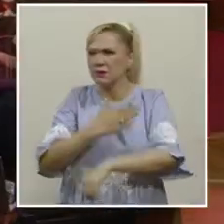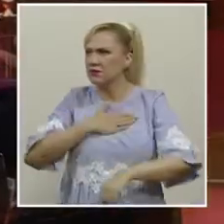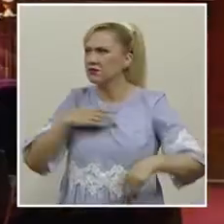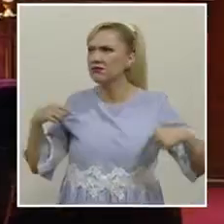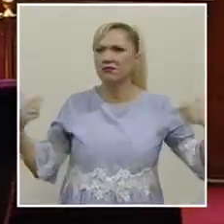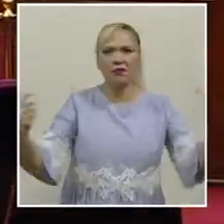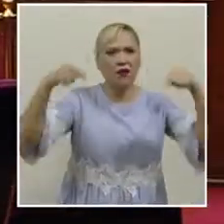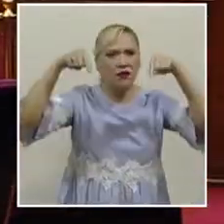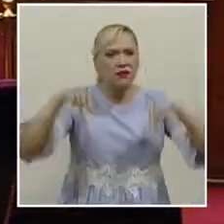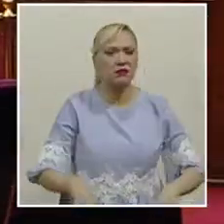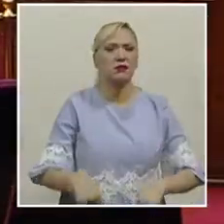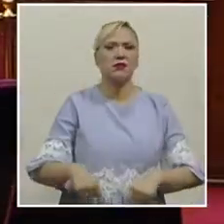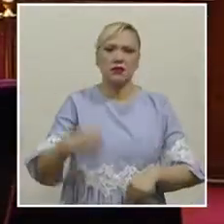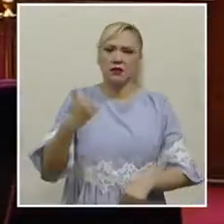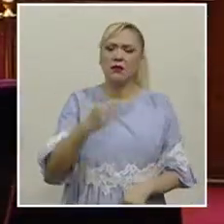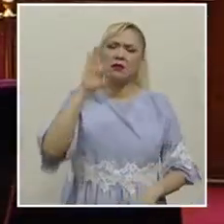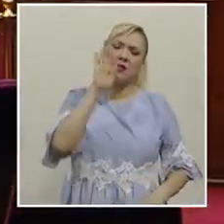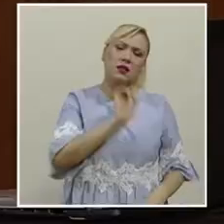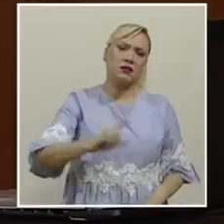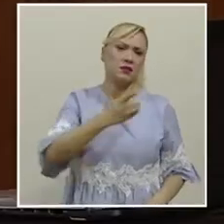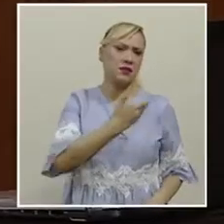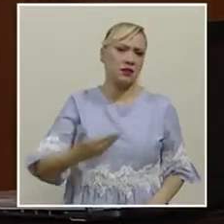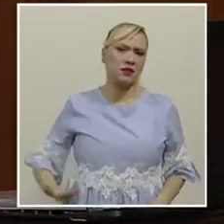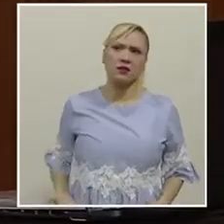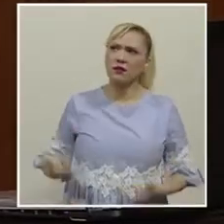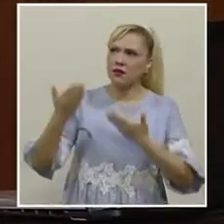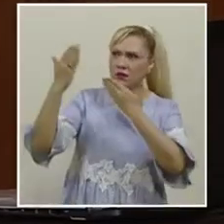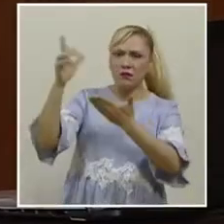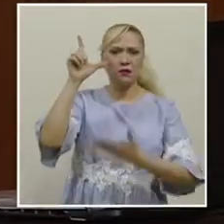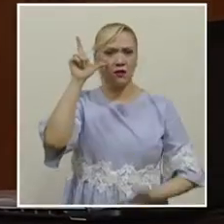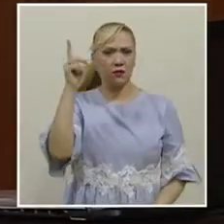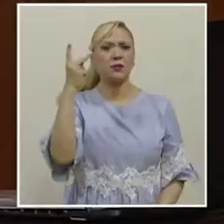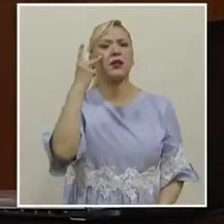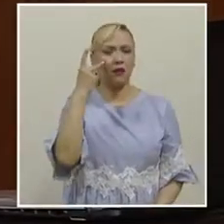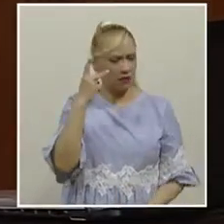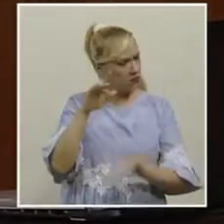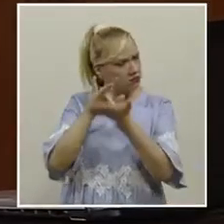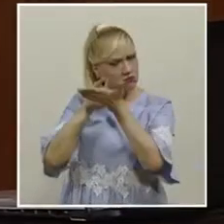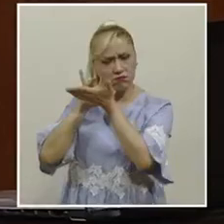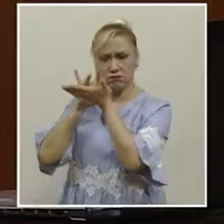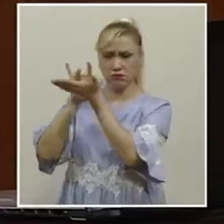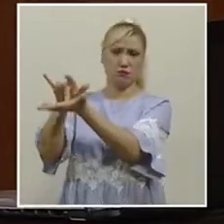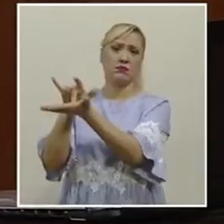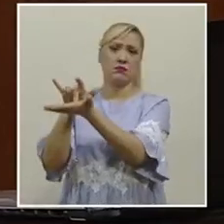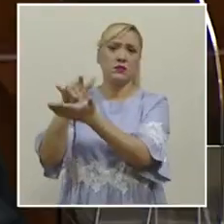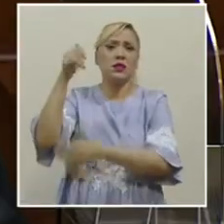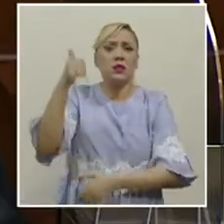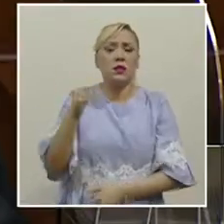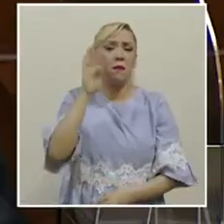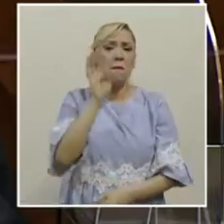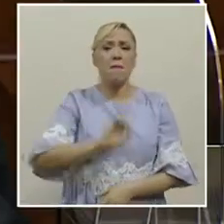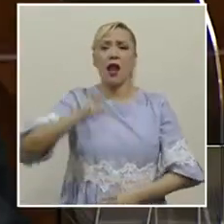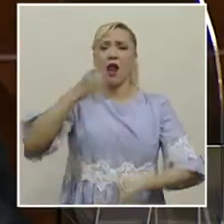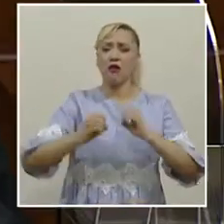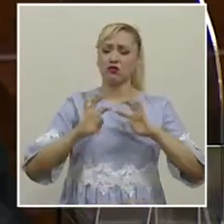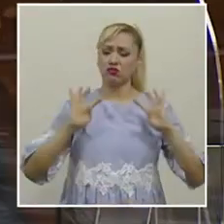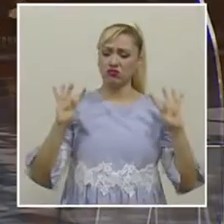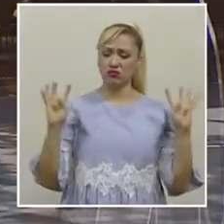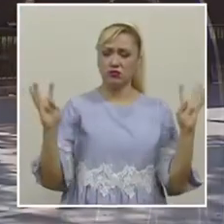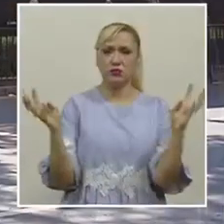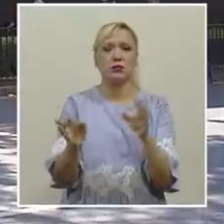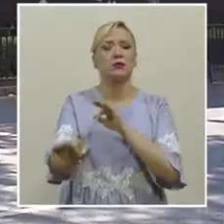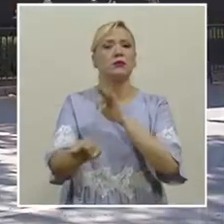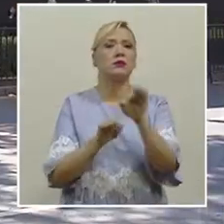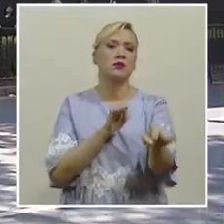en especial a la ministra presidenta del Poder Judicial Federal, Norma Lucía Piña Hernández, y las y los ministros que conforman